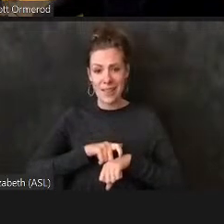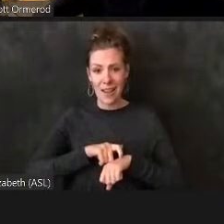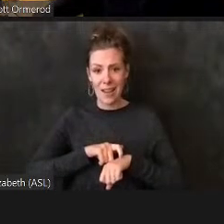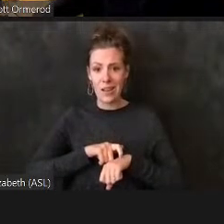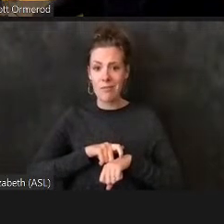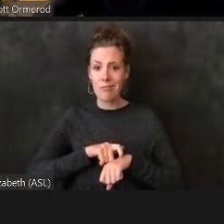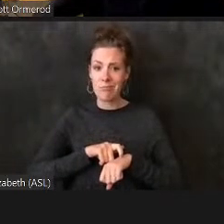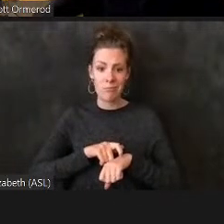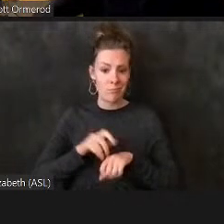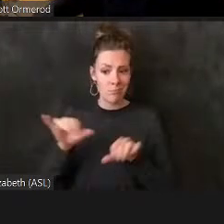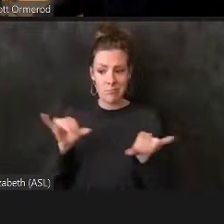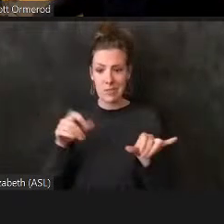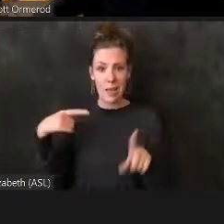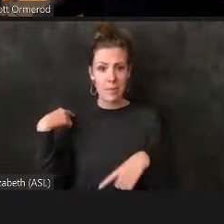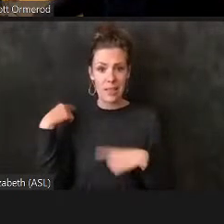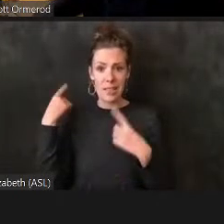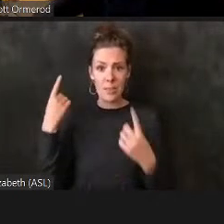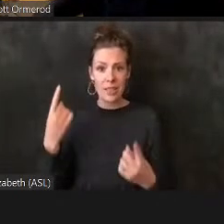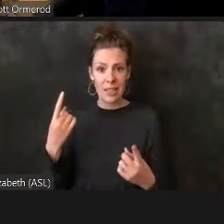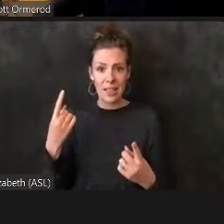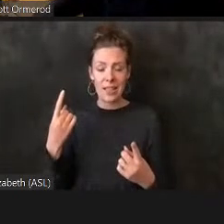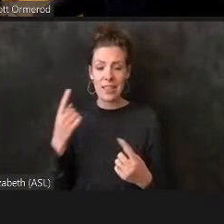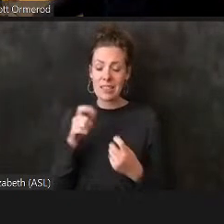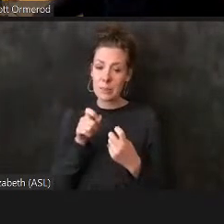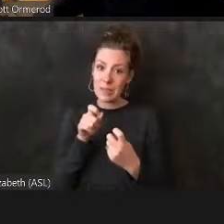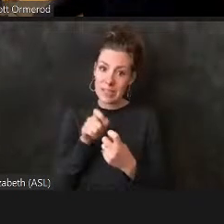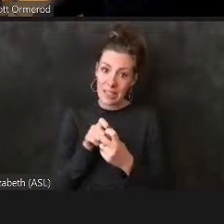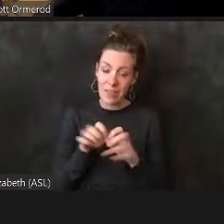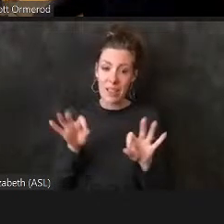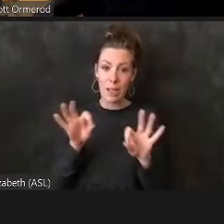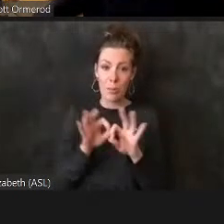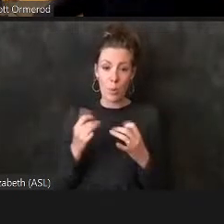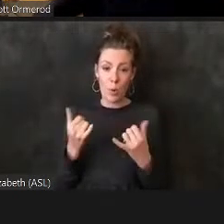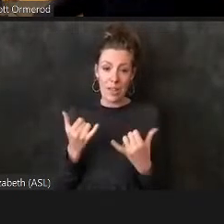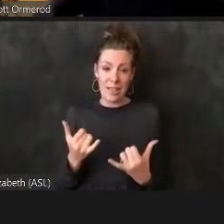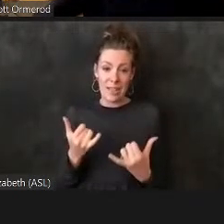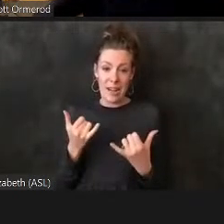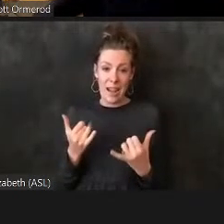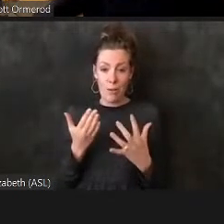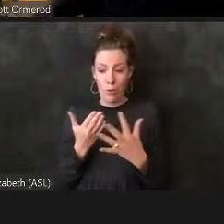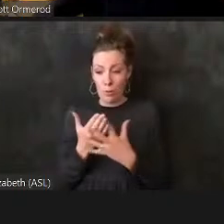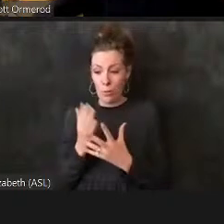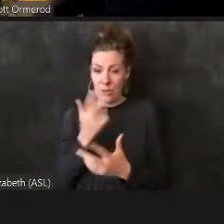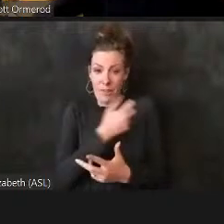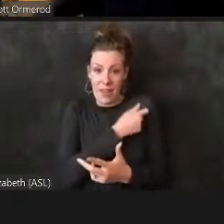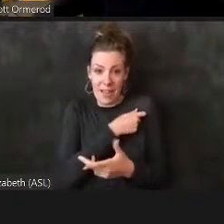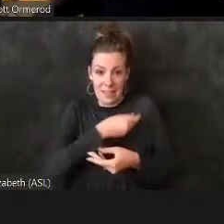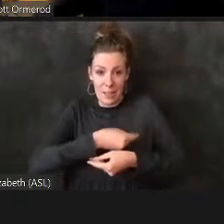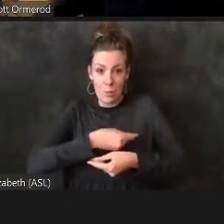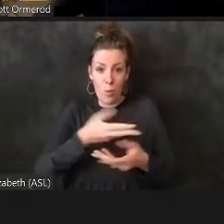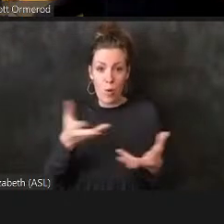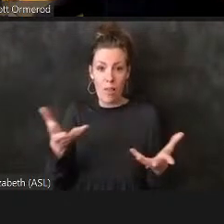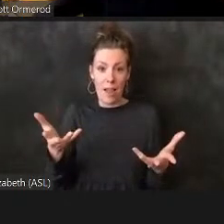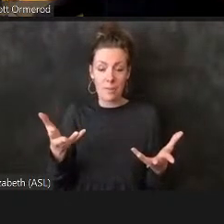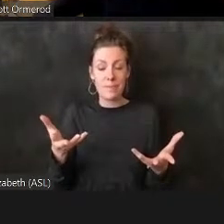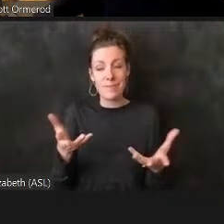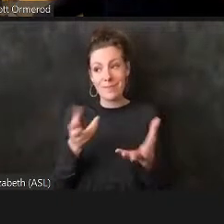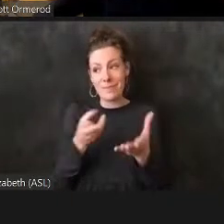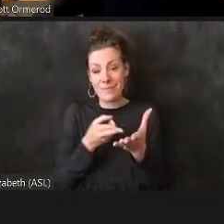durante esta pandemia, desde el principio. Y es importante ahora y a través